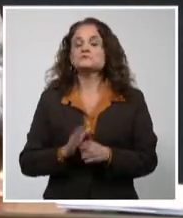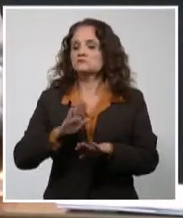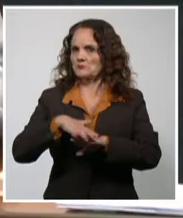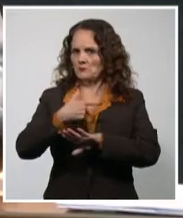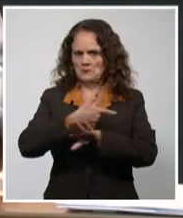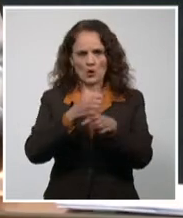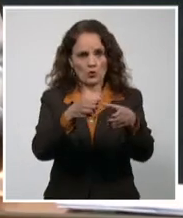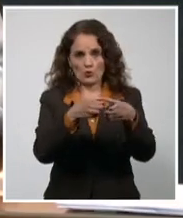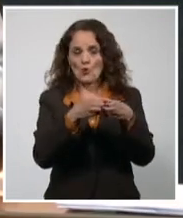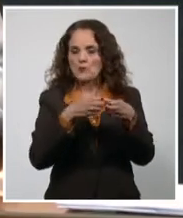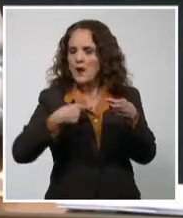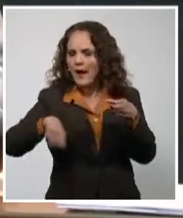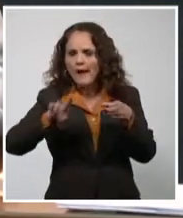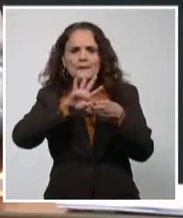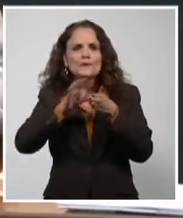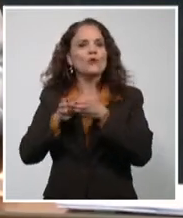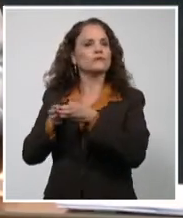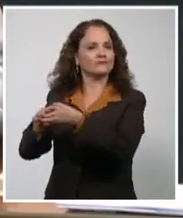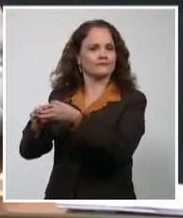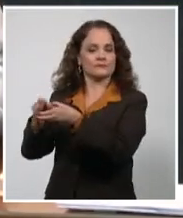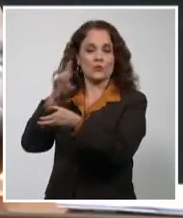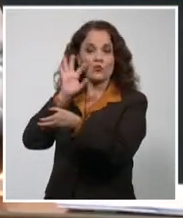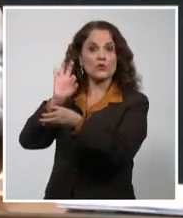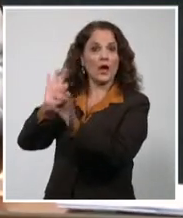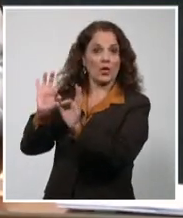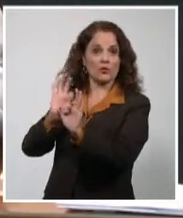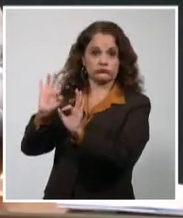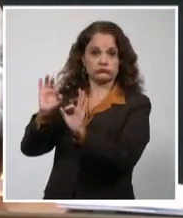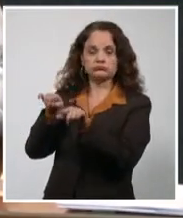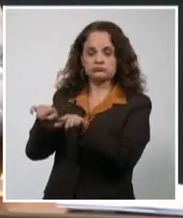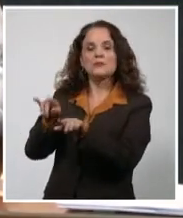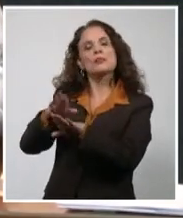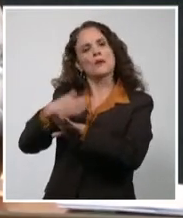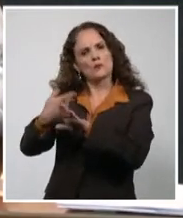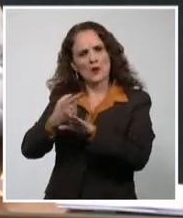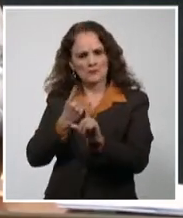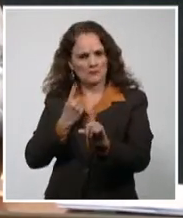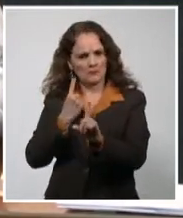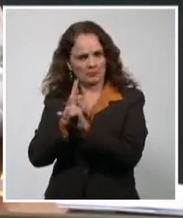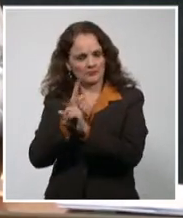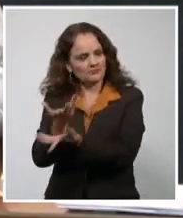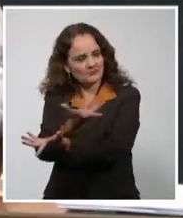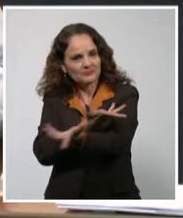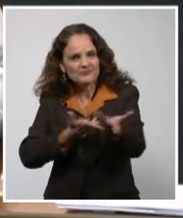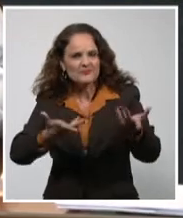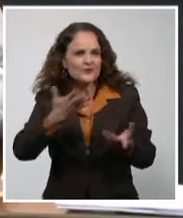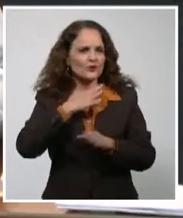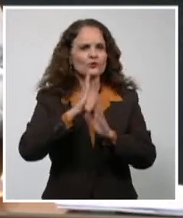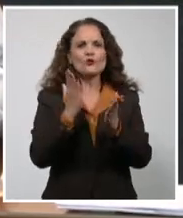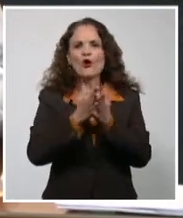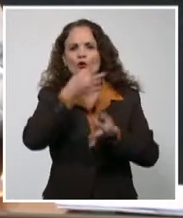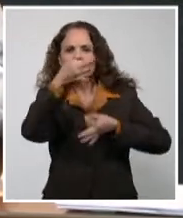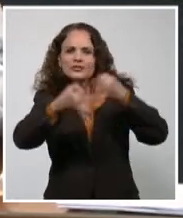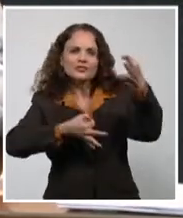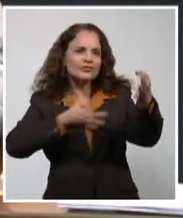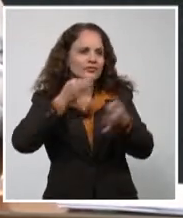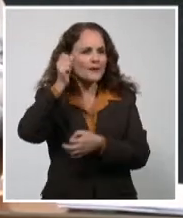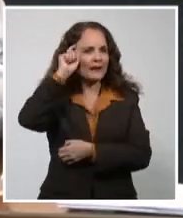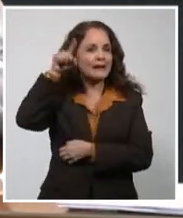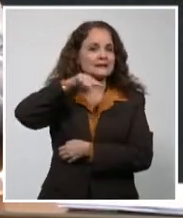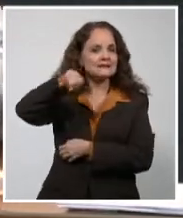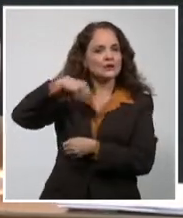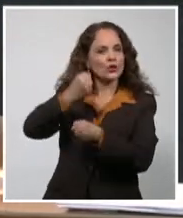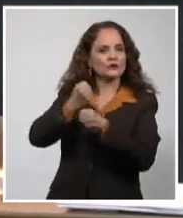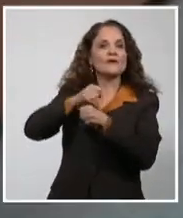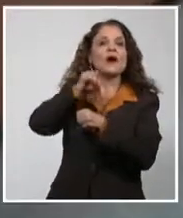etapa de cuarentena, después de la cual podremos vernos para compartir con ustedes las valiosas experiencias que ustedes han vivido. Bienvenidos a